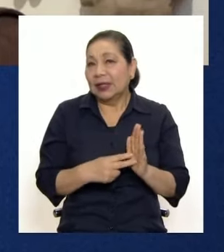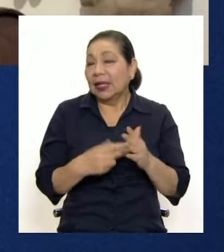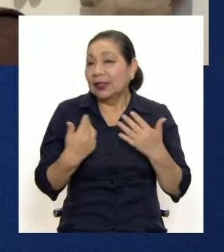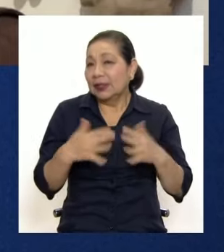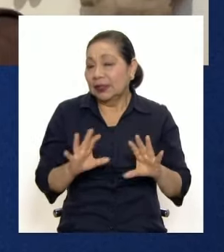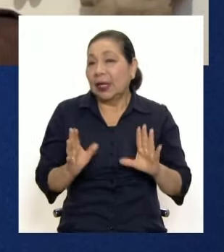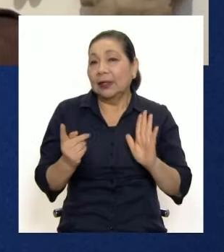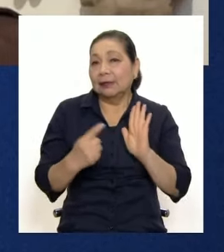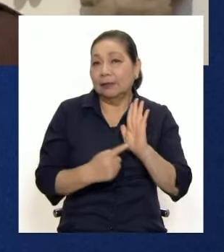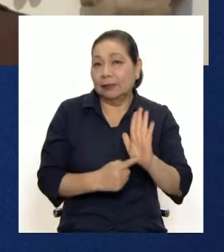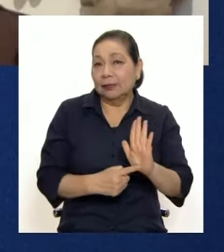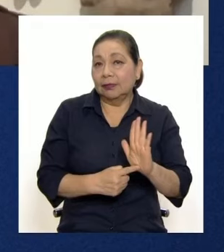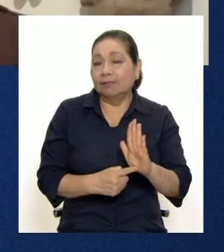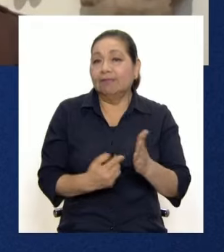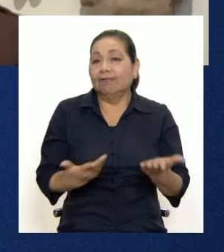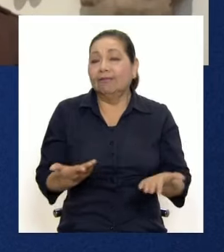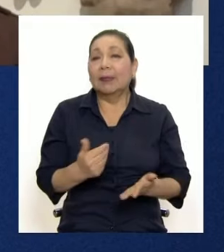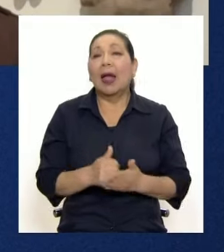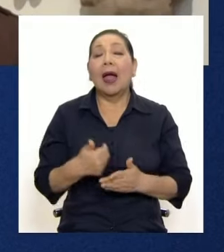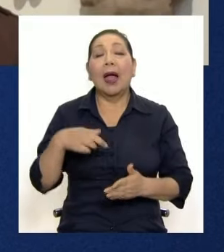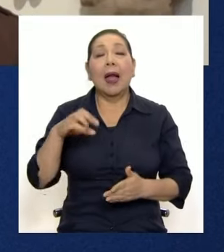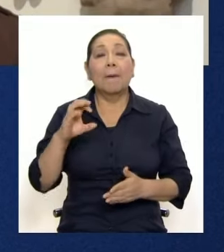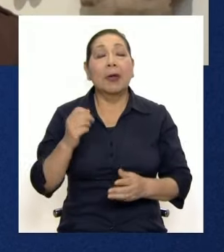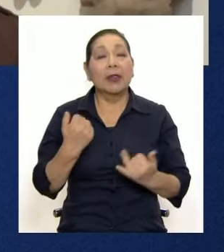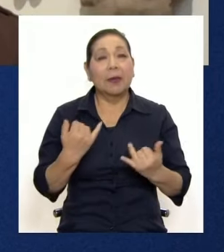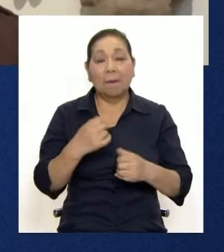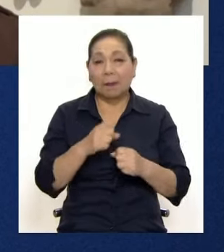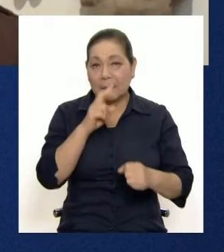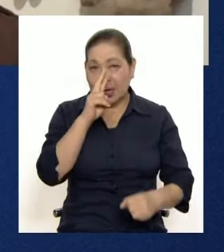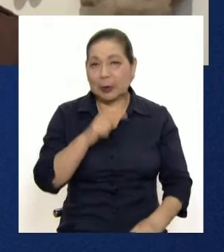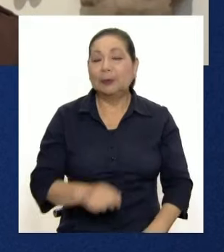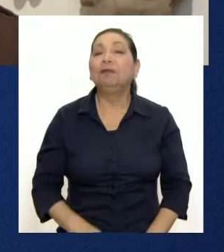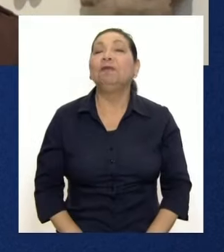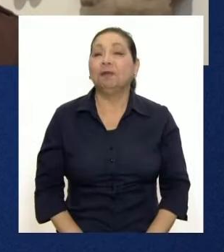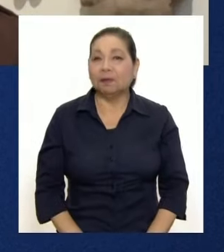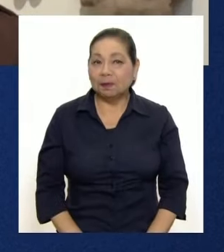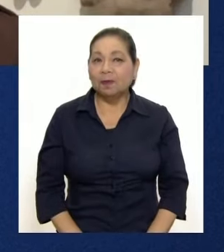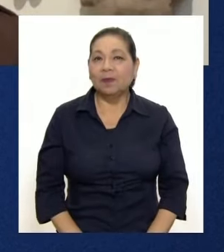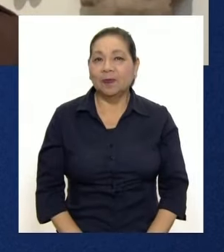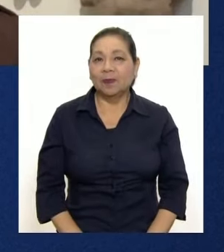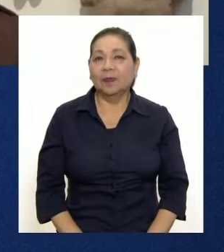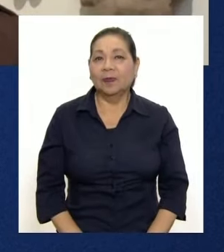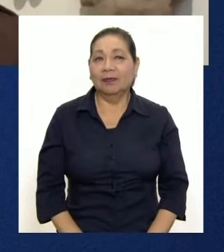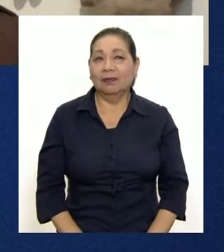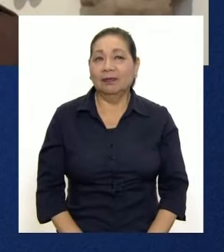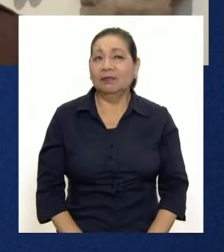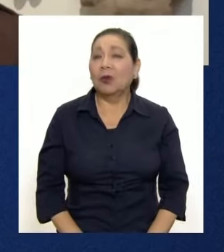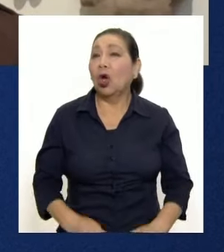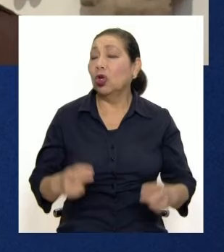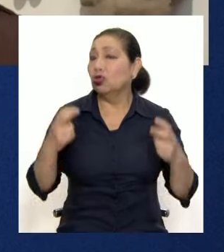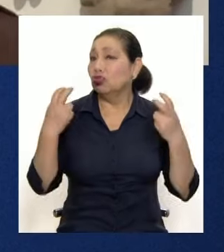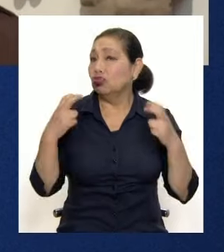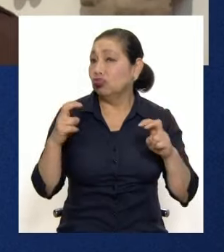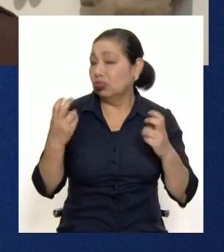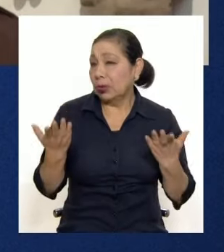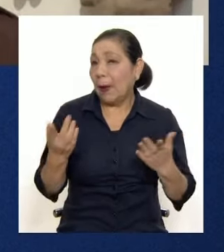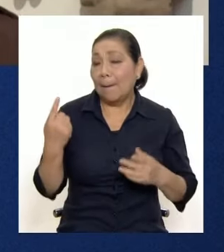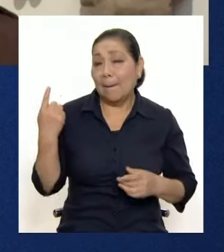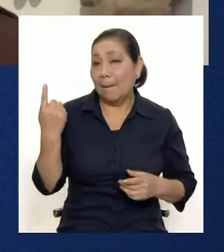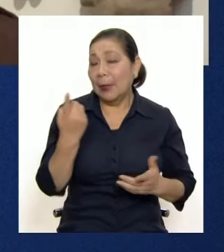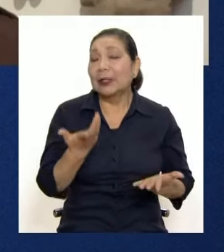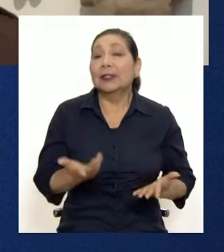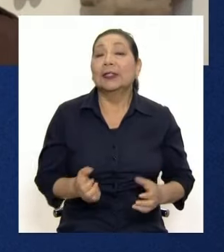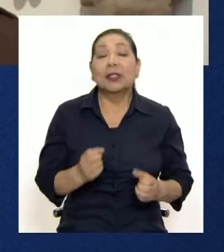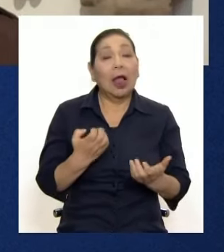de por sí la presencia de la realización de apec en nuestro país turismo es la primera